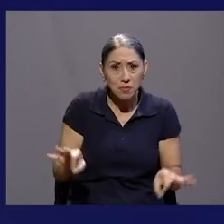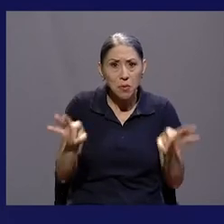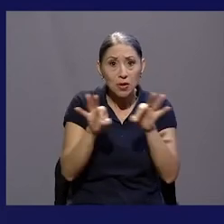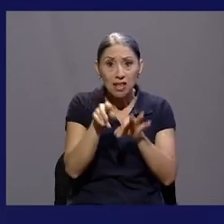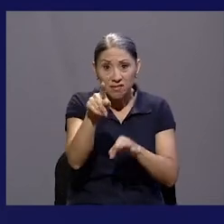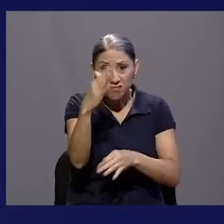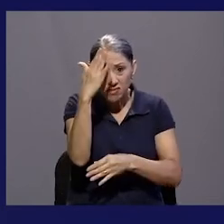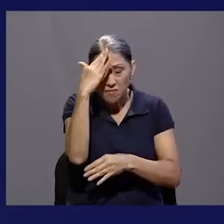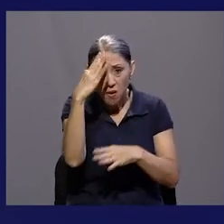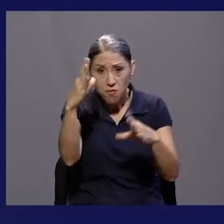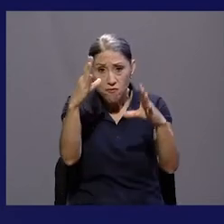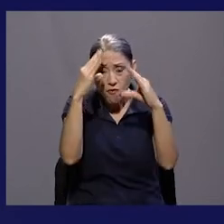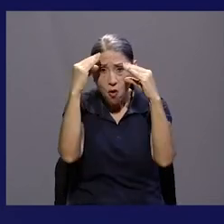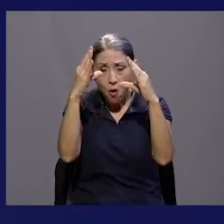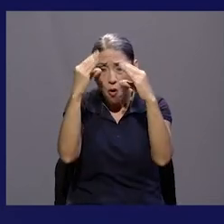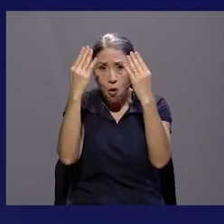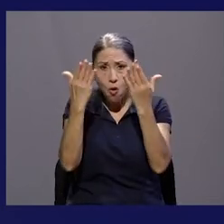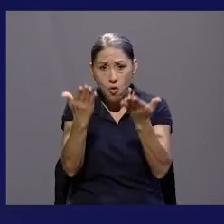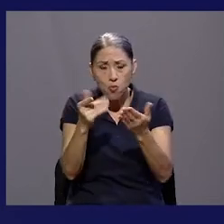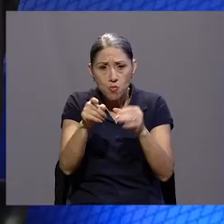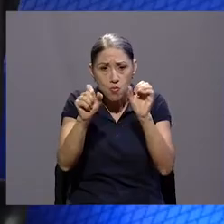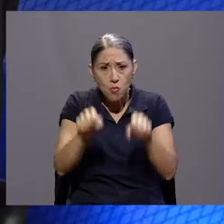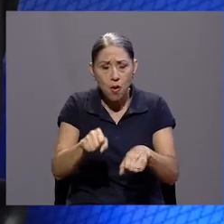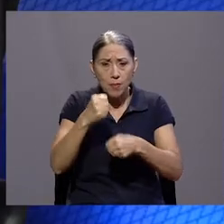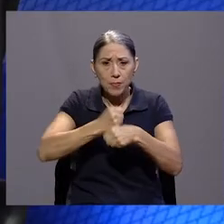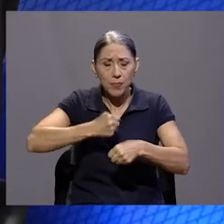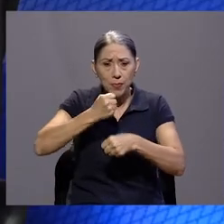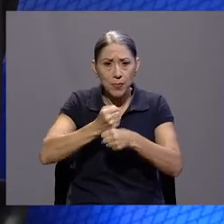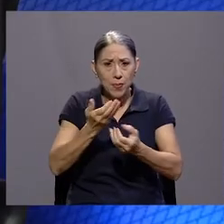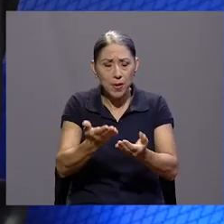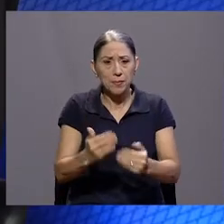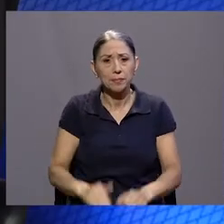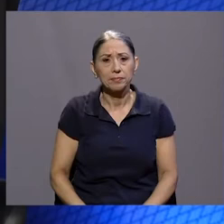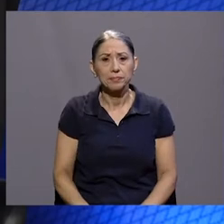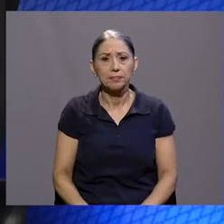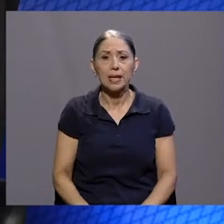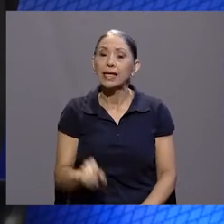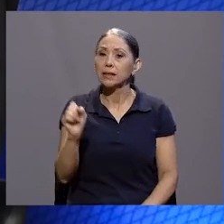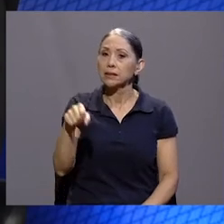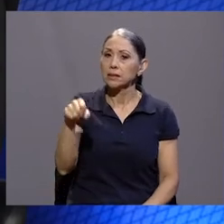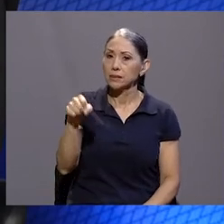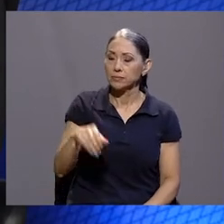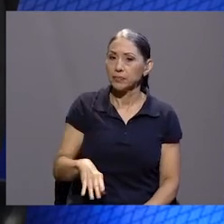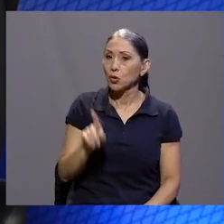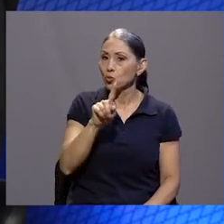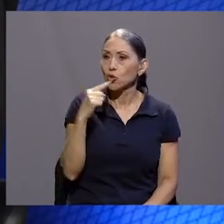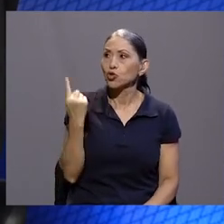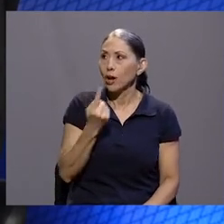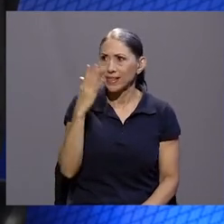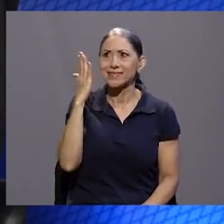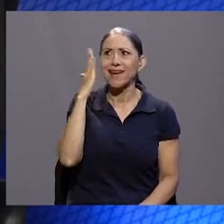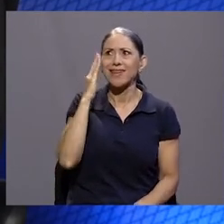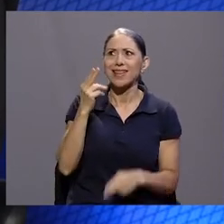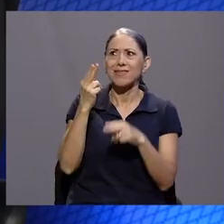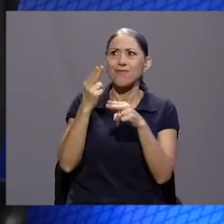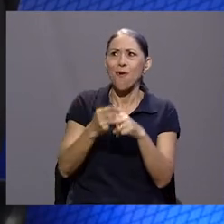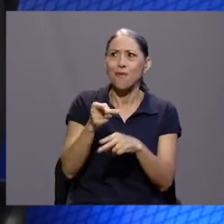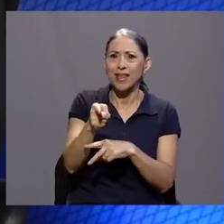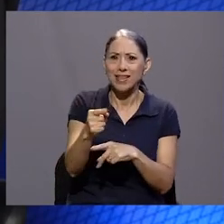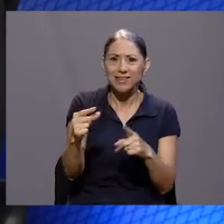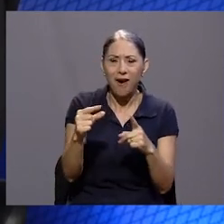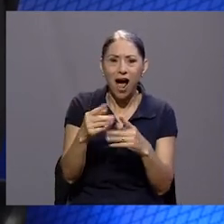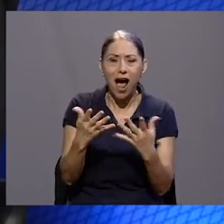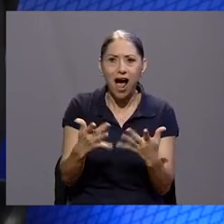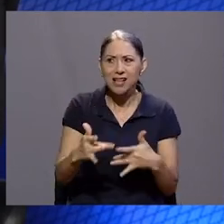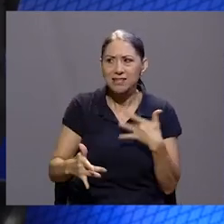tengan algunas herramientas para comenzar a trabajar en el tema si es precisamente eso no solamente tener un nombre sino ahora qué hago con esto porque muchas veces